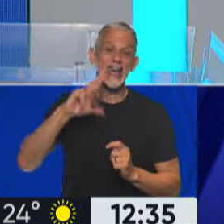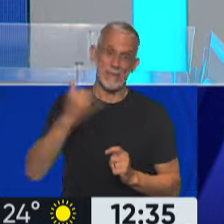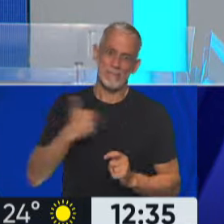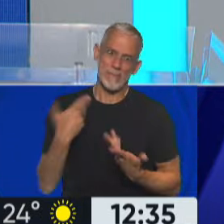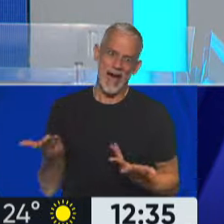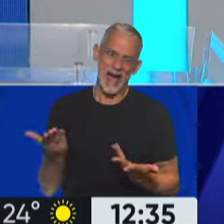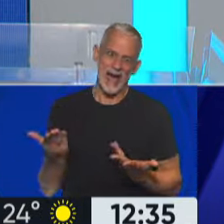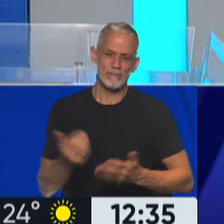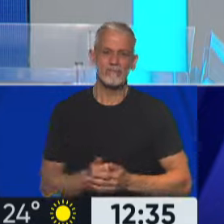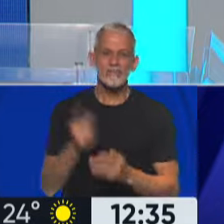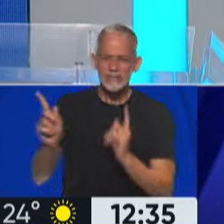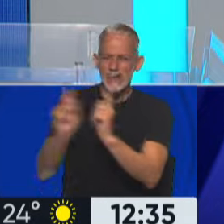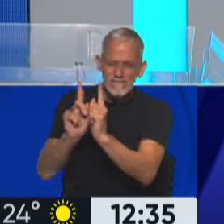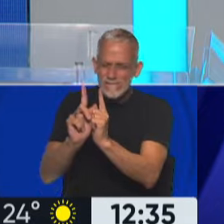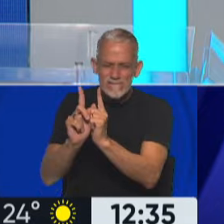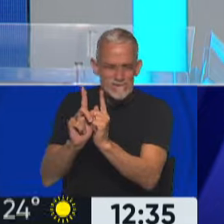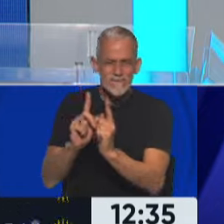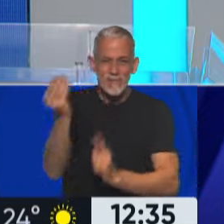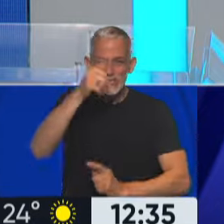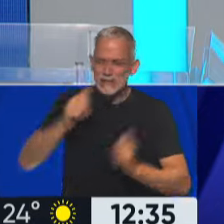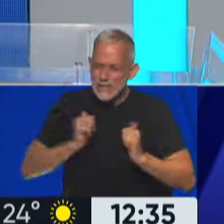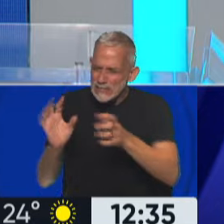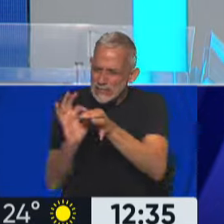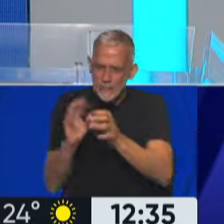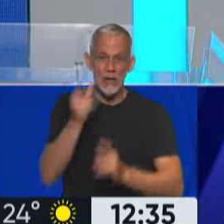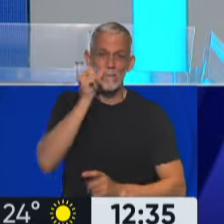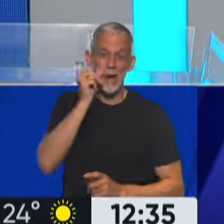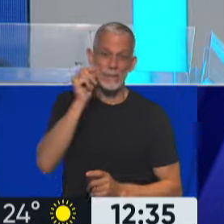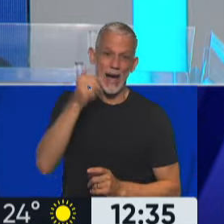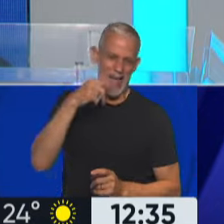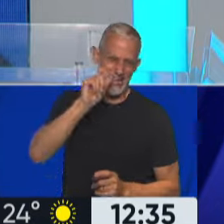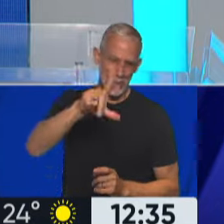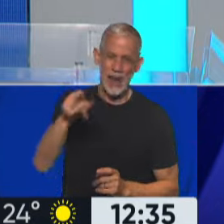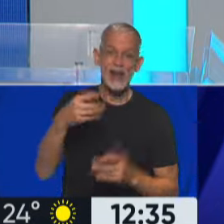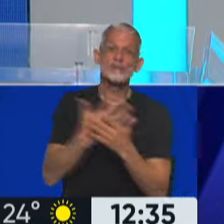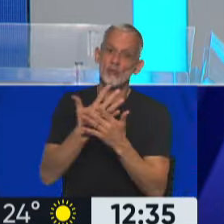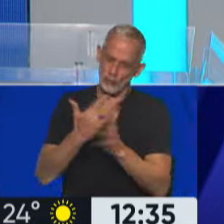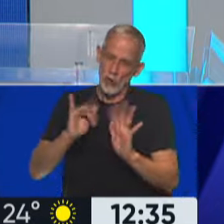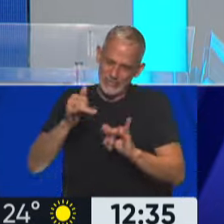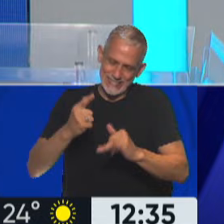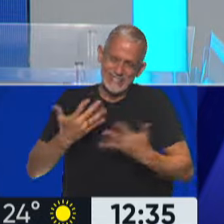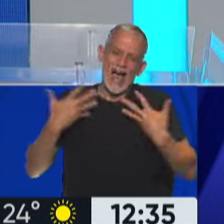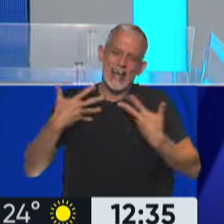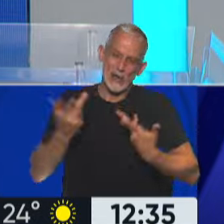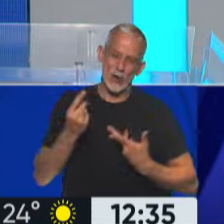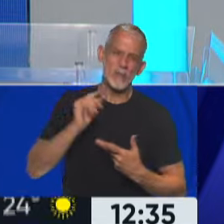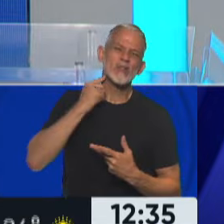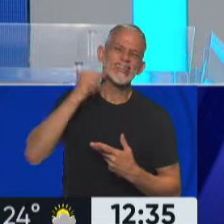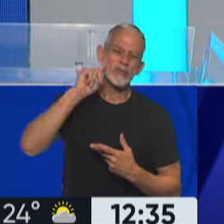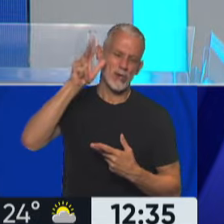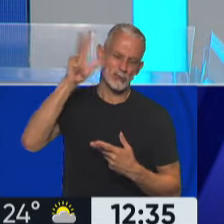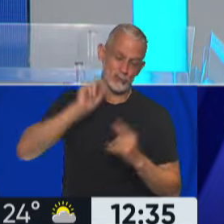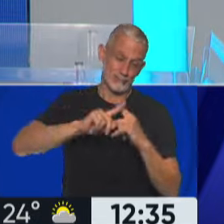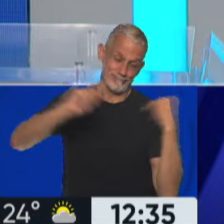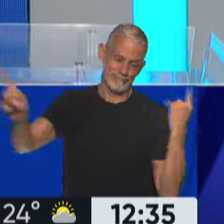que estuvo a sol y a sombra todo el fin de semana su papá Aníbal lo sufrió y se alegró seguramente a 13800